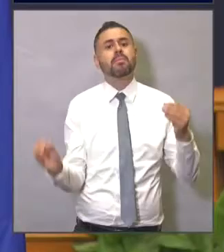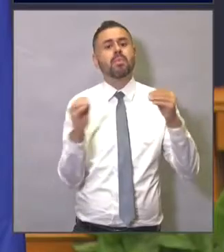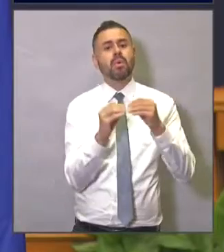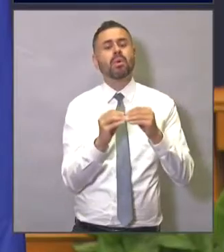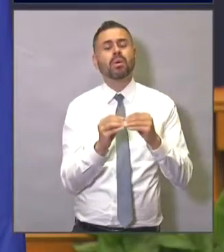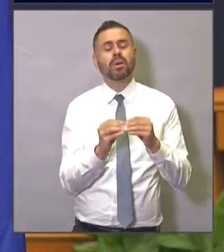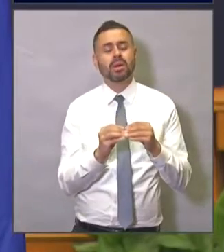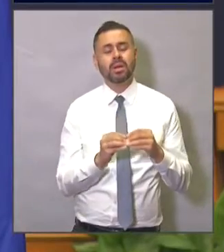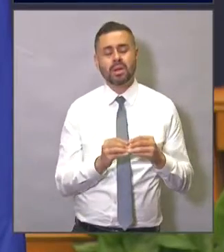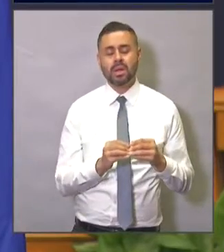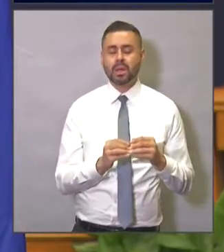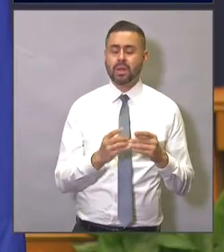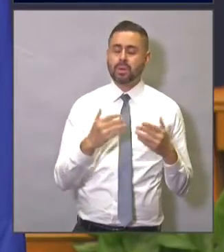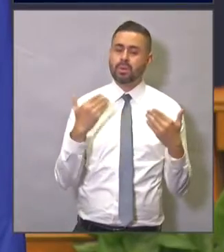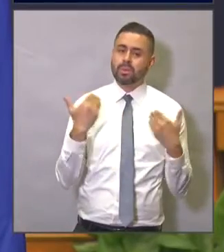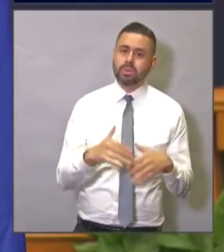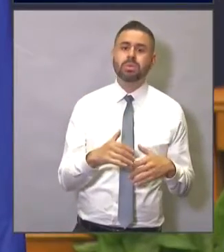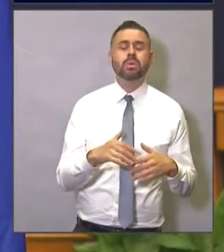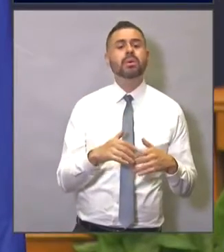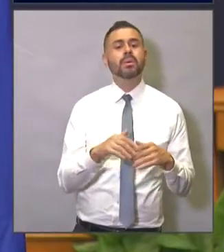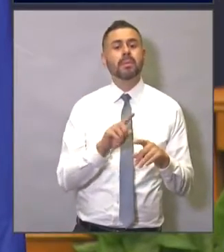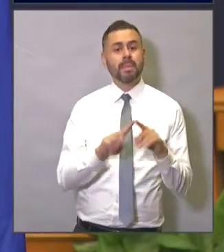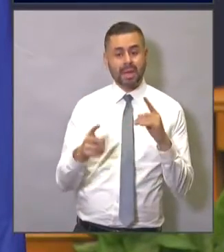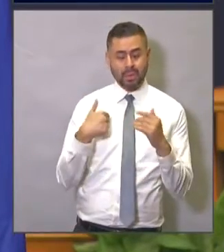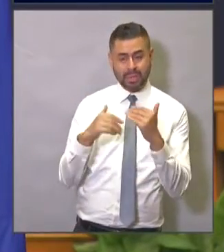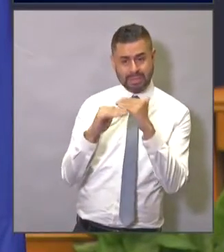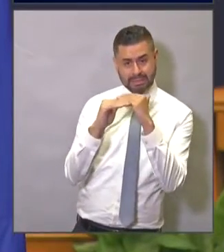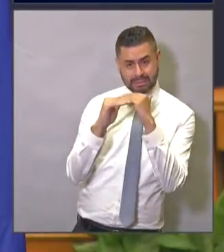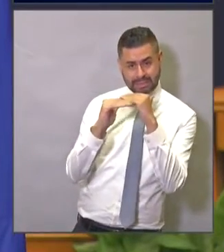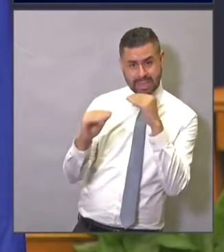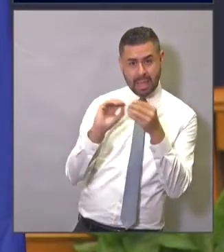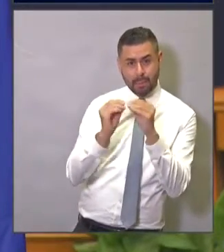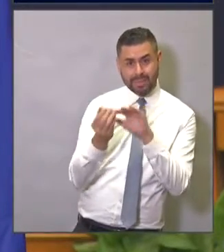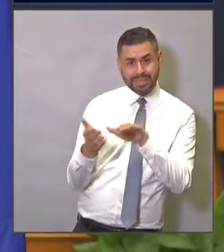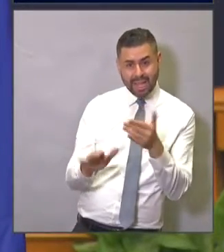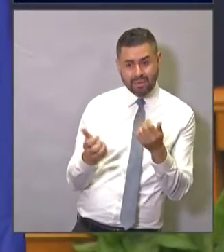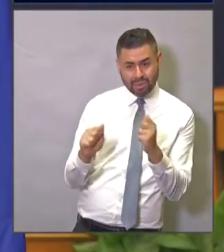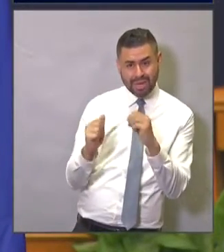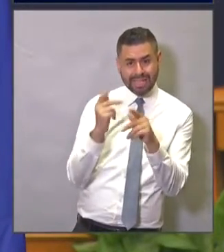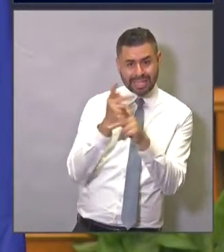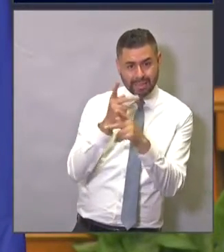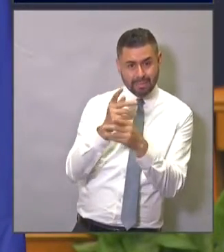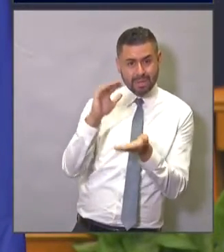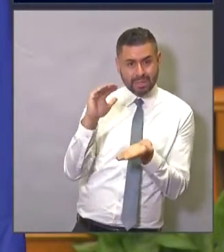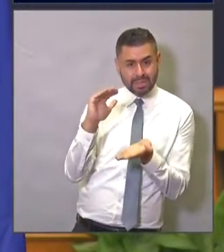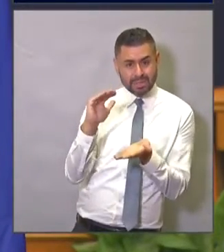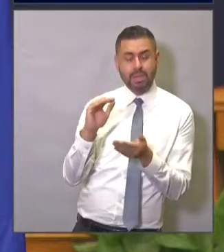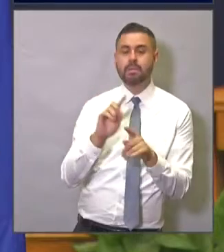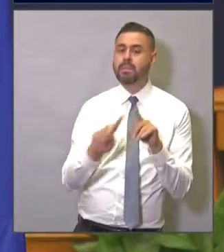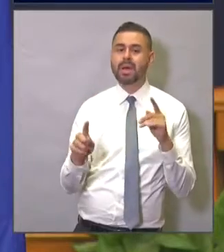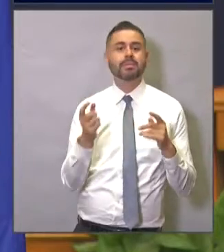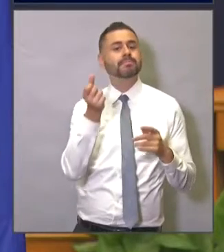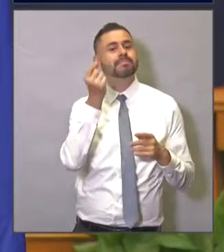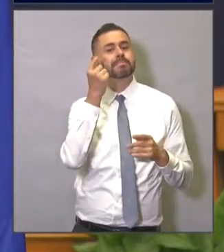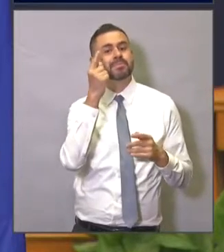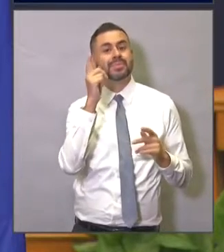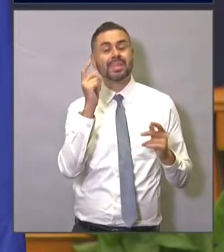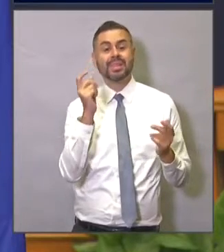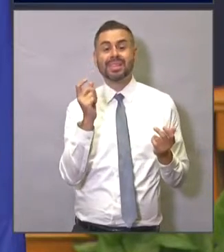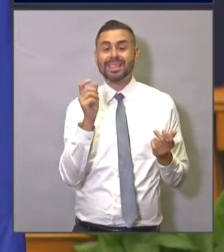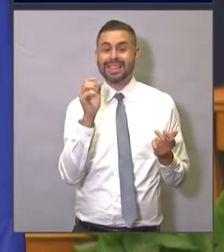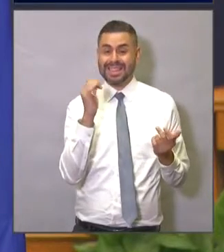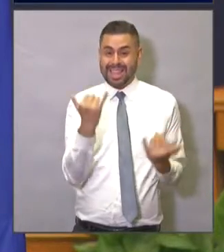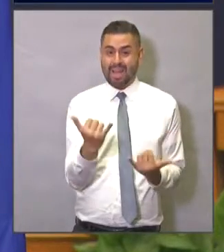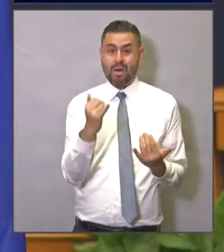y eso nos ha mantenido estable. Nuestros datos de esta última semana muestran que las tasas de